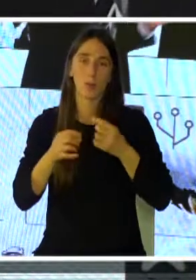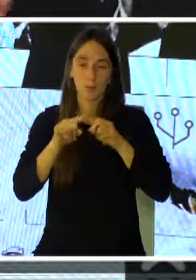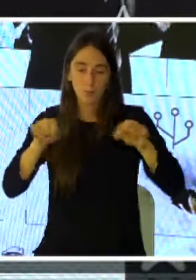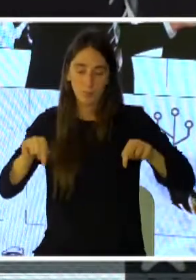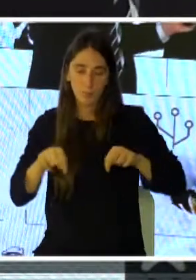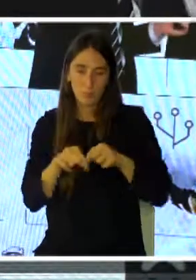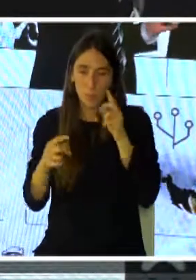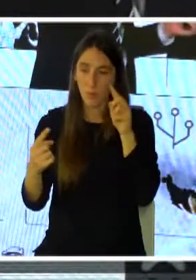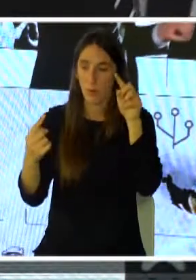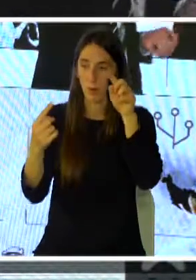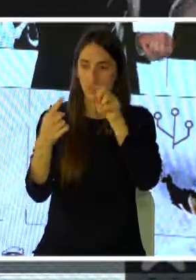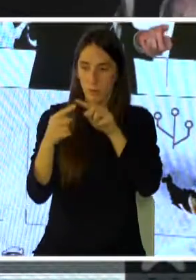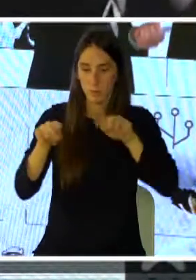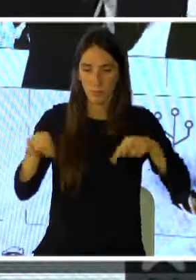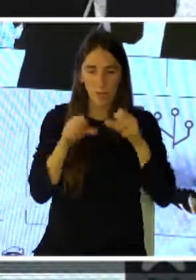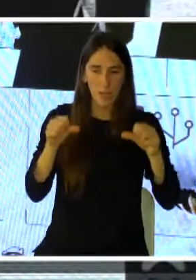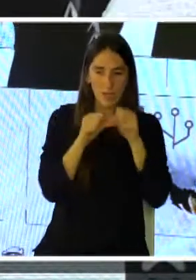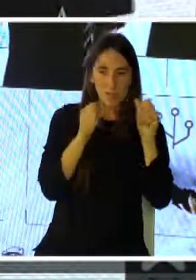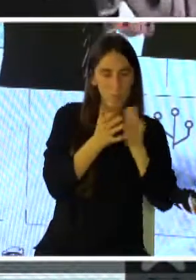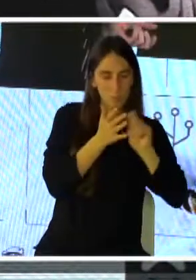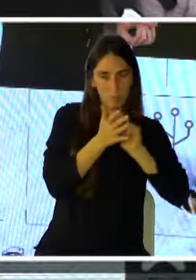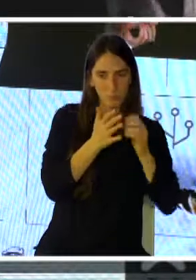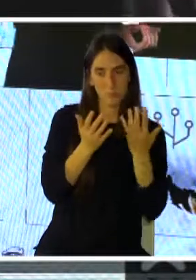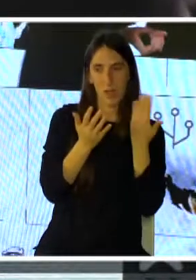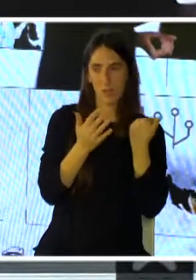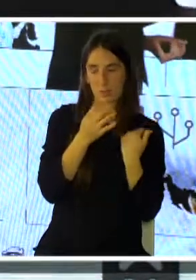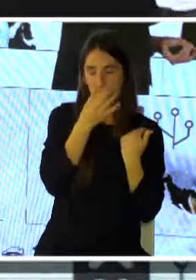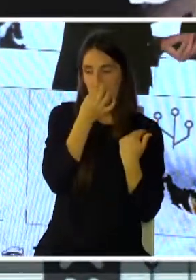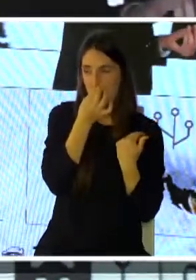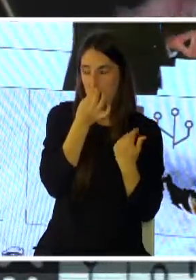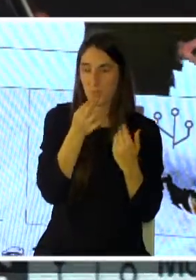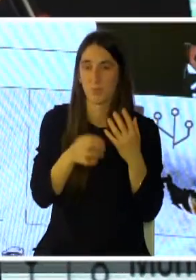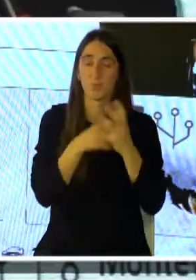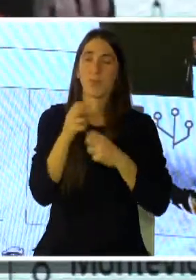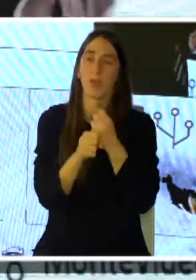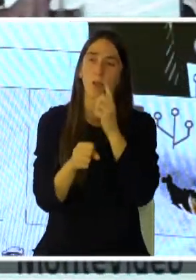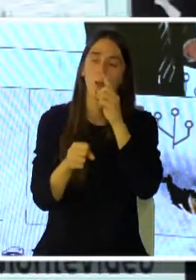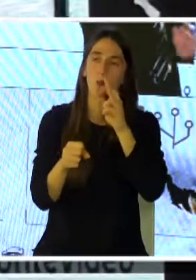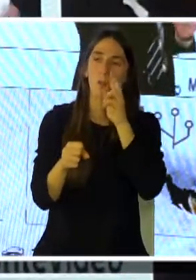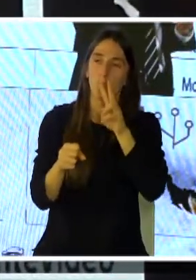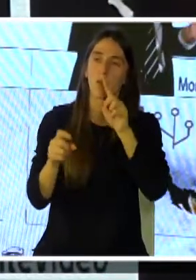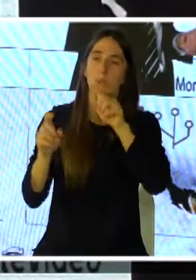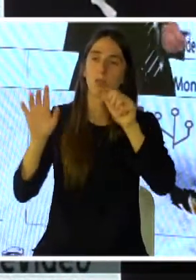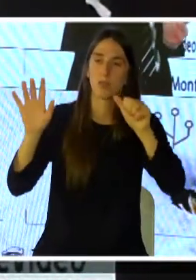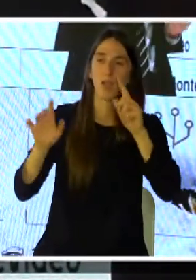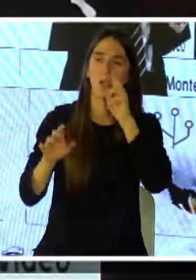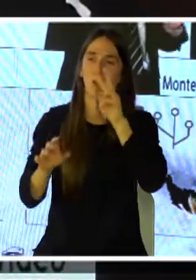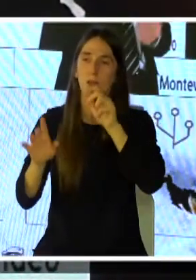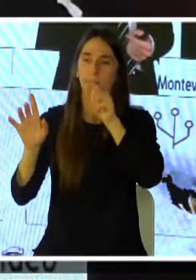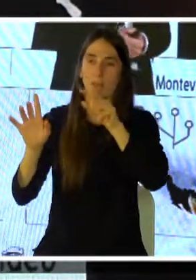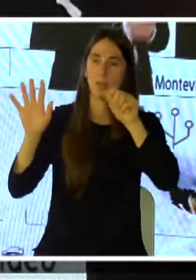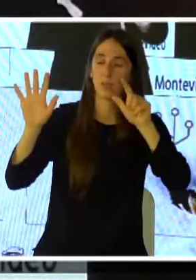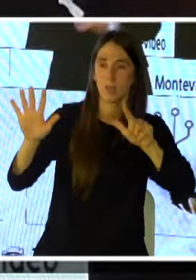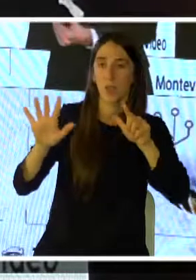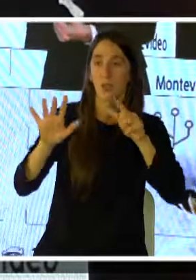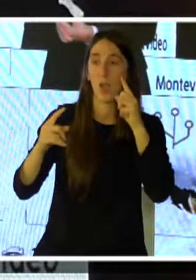de los objetivos que nos habíamos trazado y que a la vista está que en el año 2016 y 2017 logramos tener resultados positivos